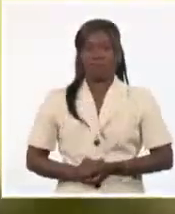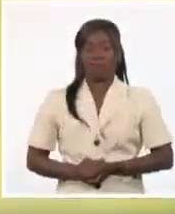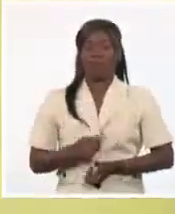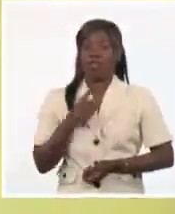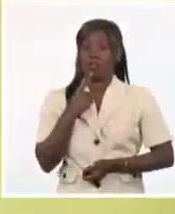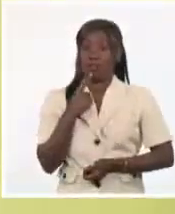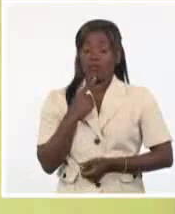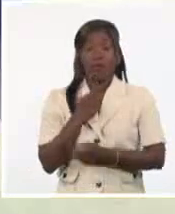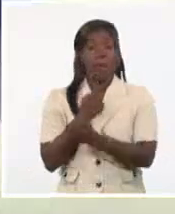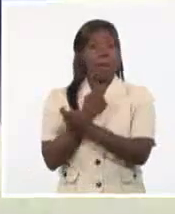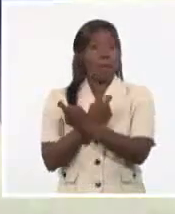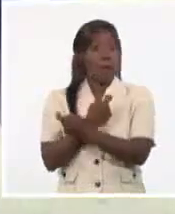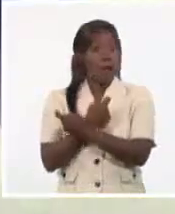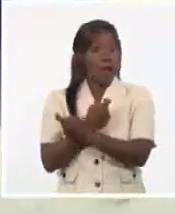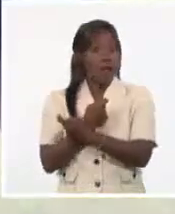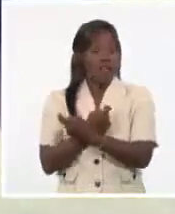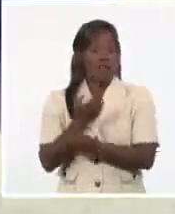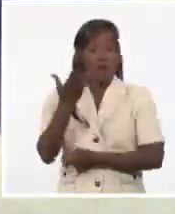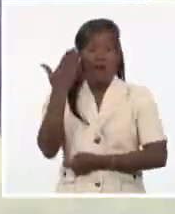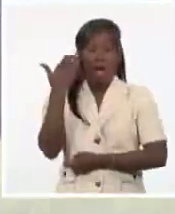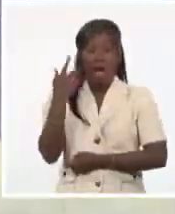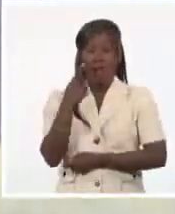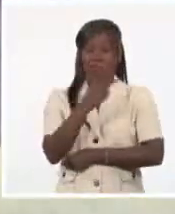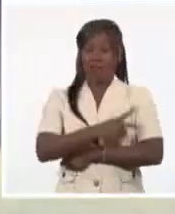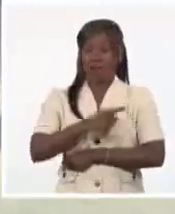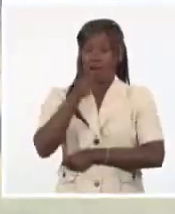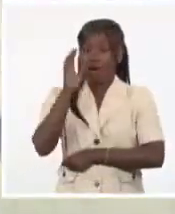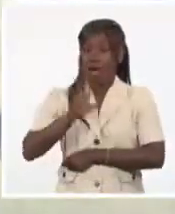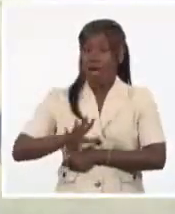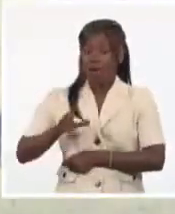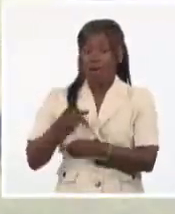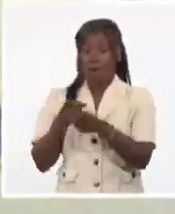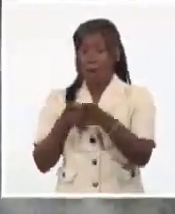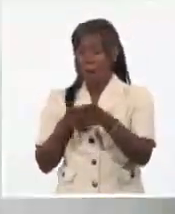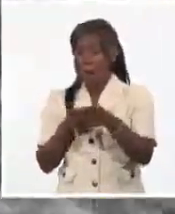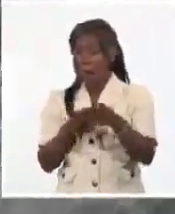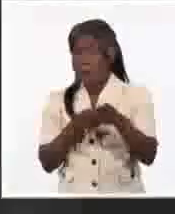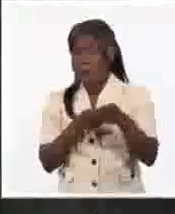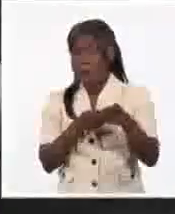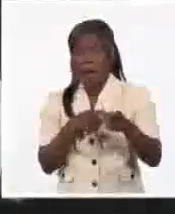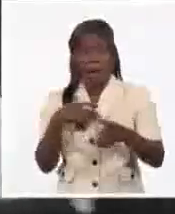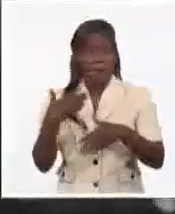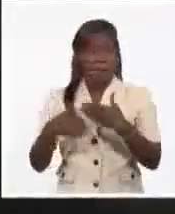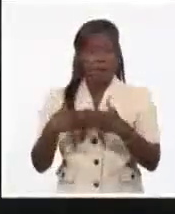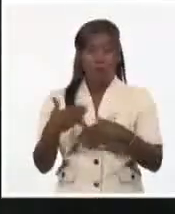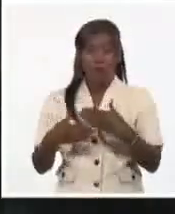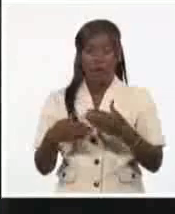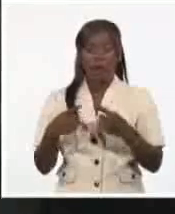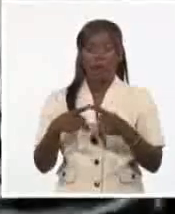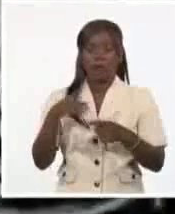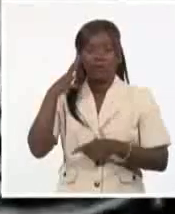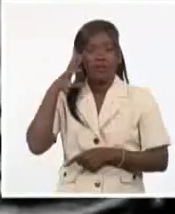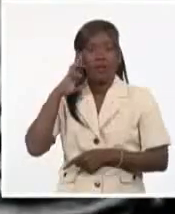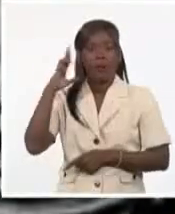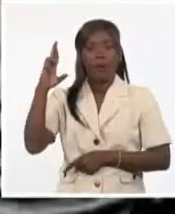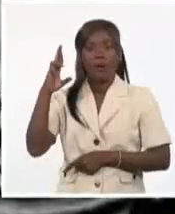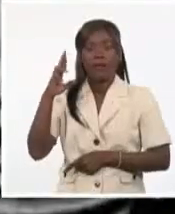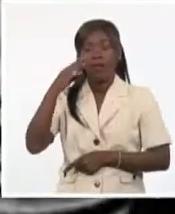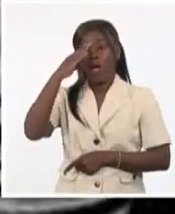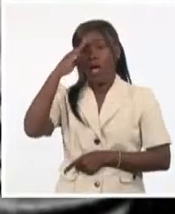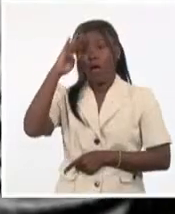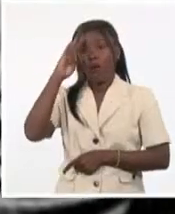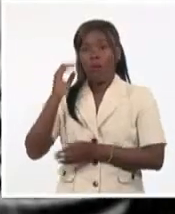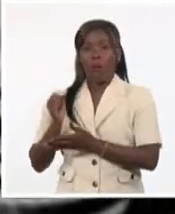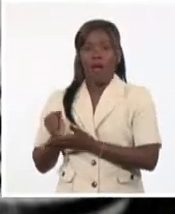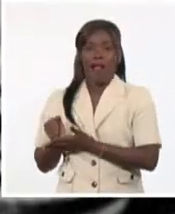peligros de la guerra que vivió en su país, de las huellas imborrables que dejó Cuba en el continente africano y